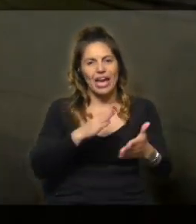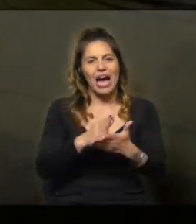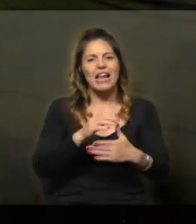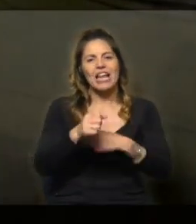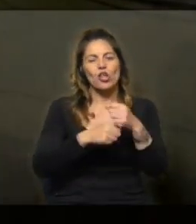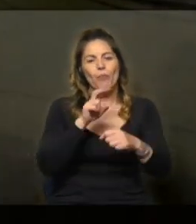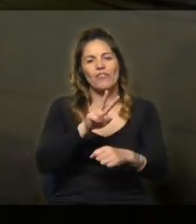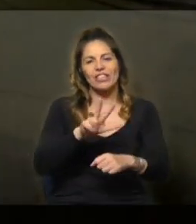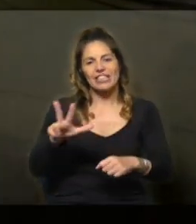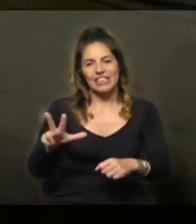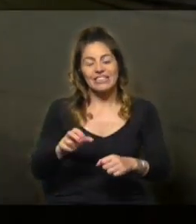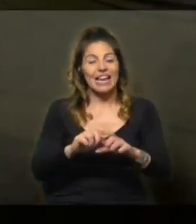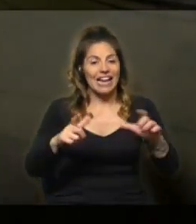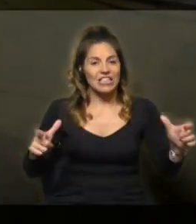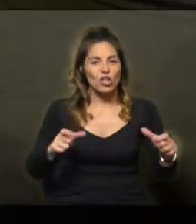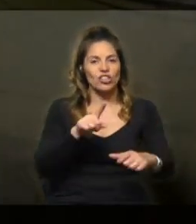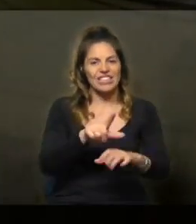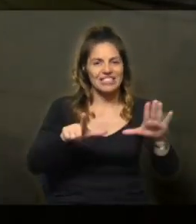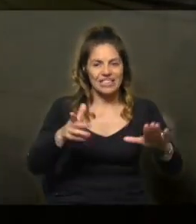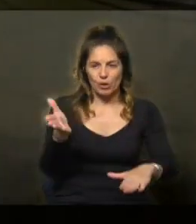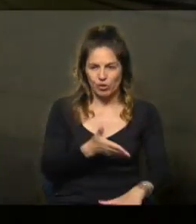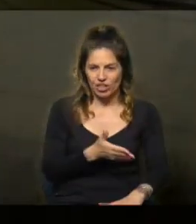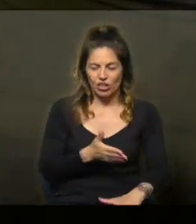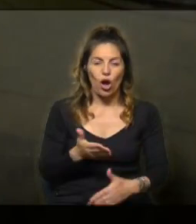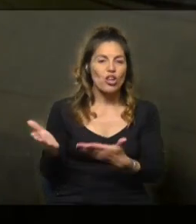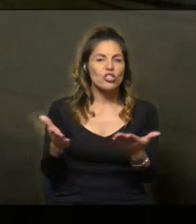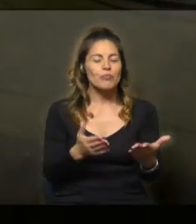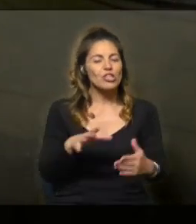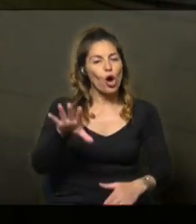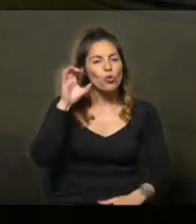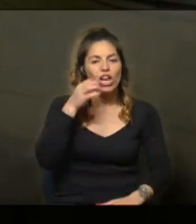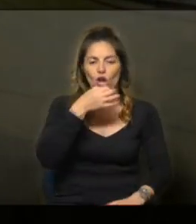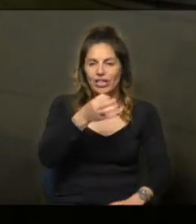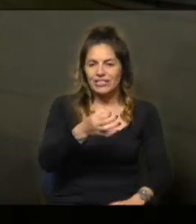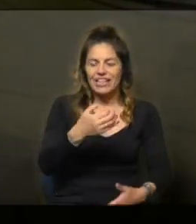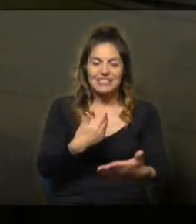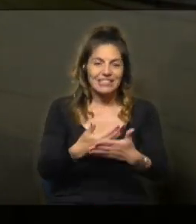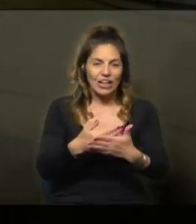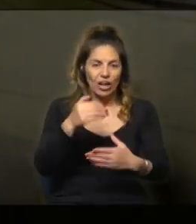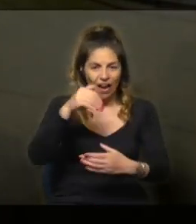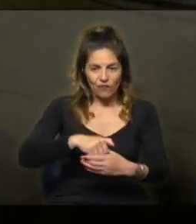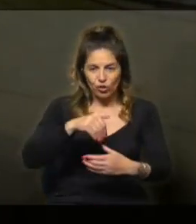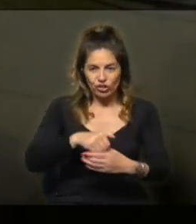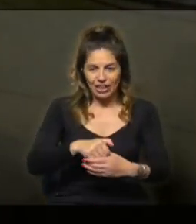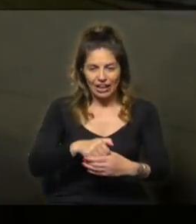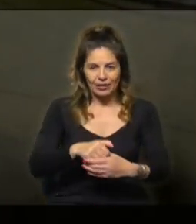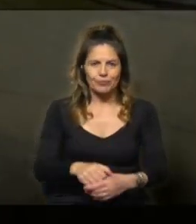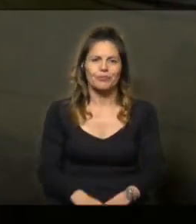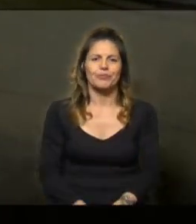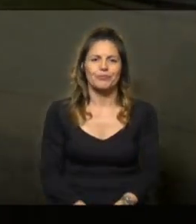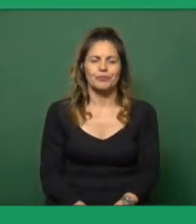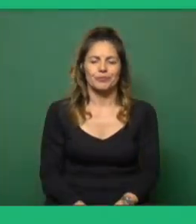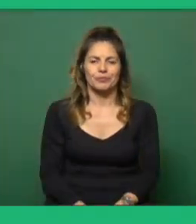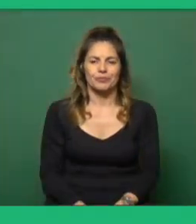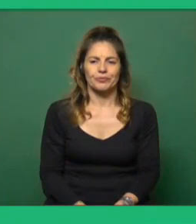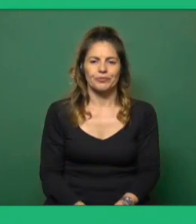padrón eh creció en un 17 Los invito a escuchar qué nos decían Quienes se arrimaron a votar allí al consulado general de la república